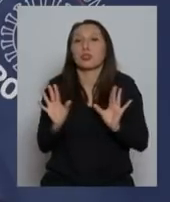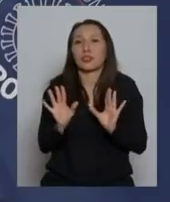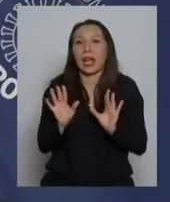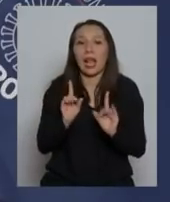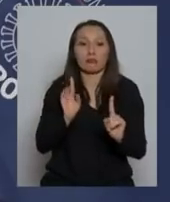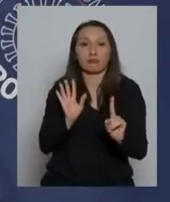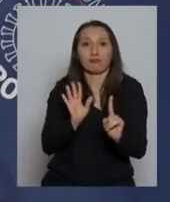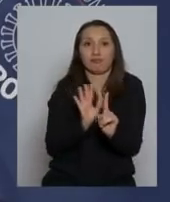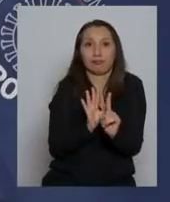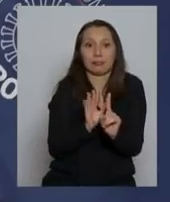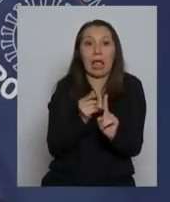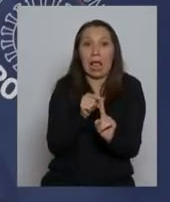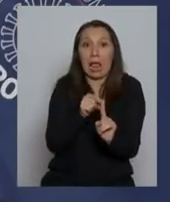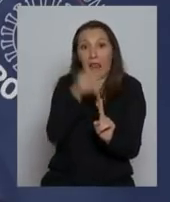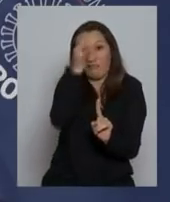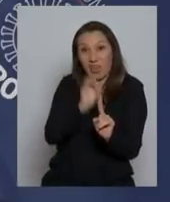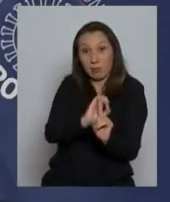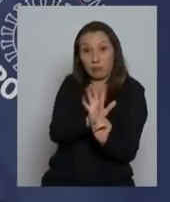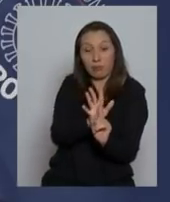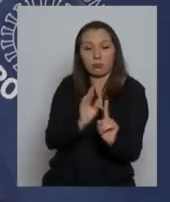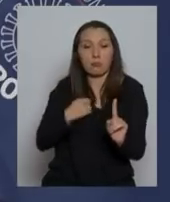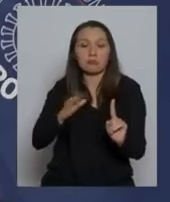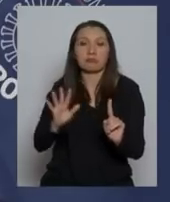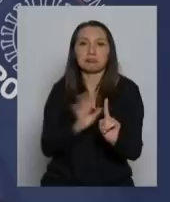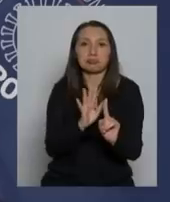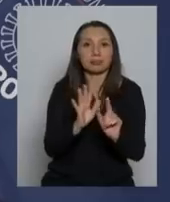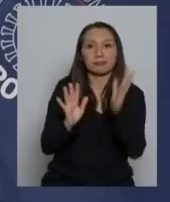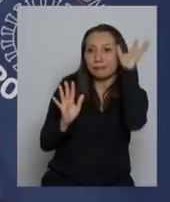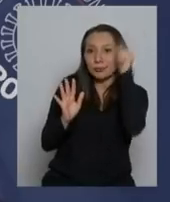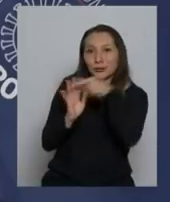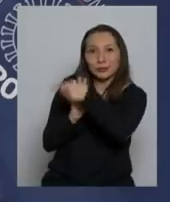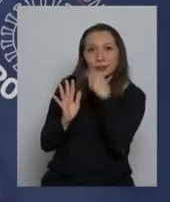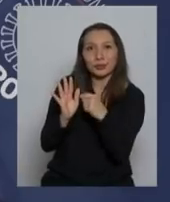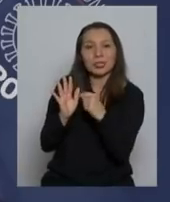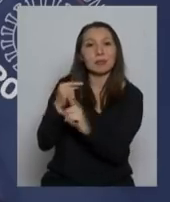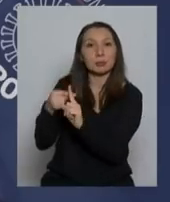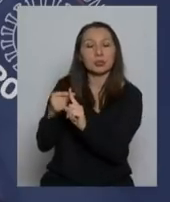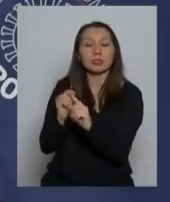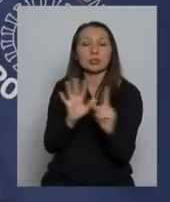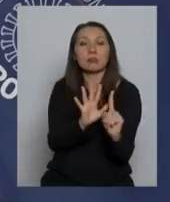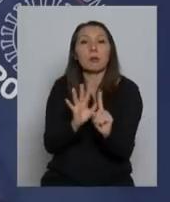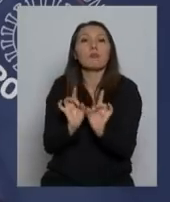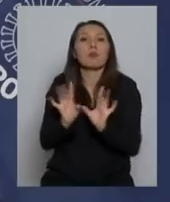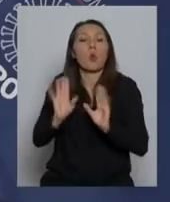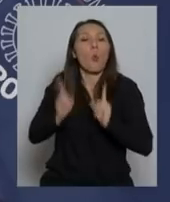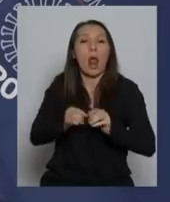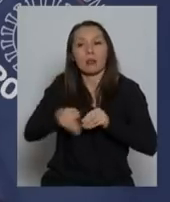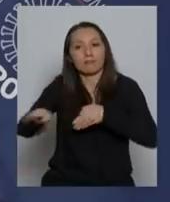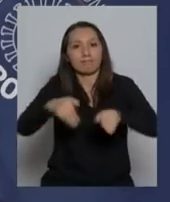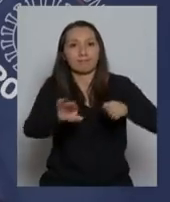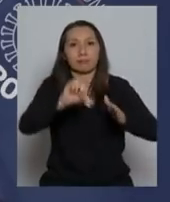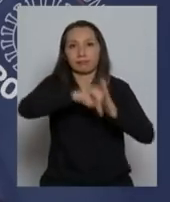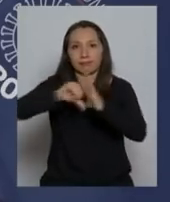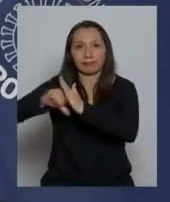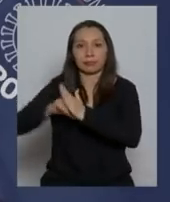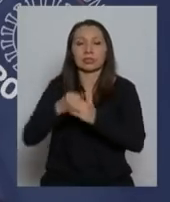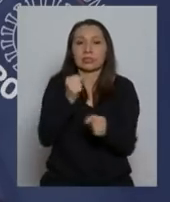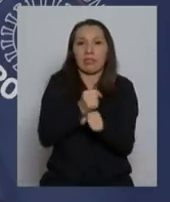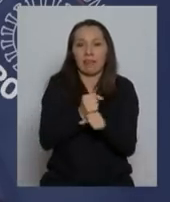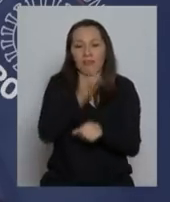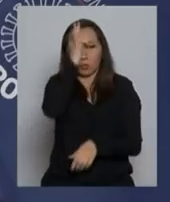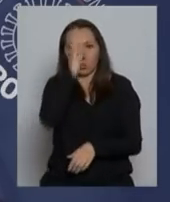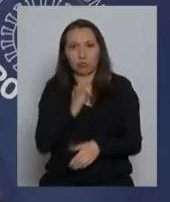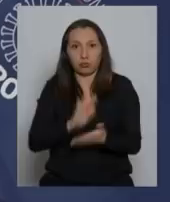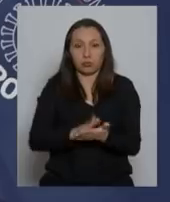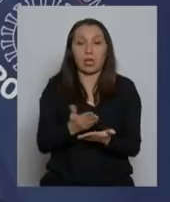en contacto estrecho, haber estado en contacto estrecho con estos pacientes positivos para coronavirus, héroes de la salud, trabajadores de la